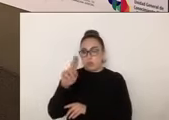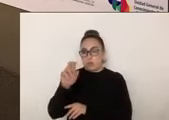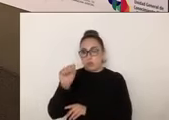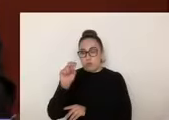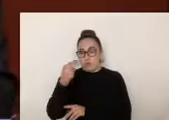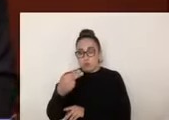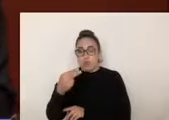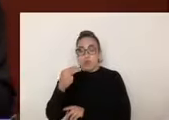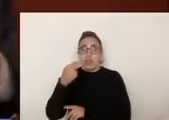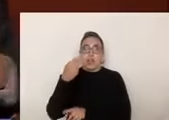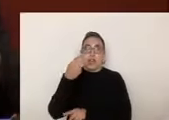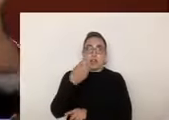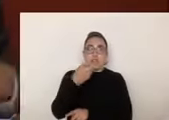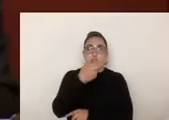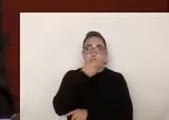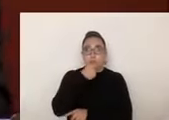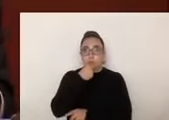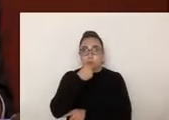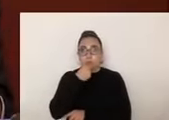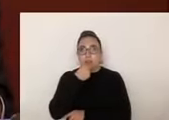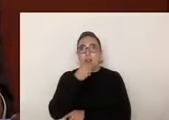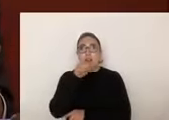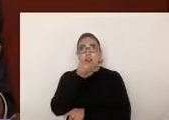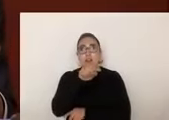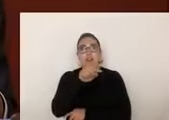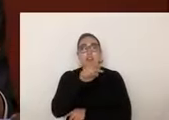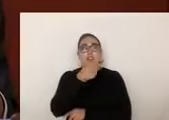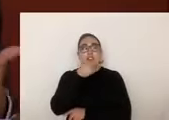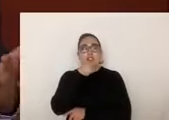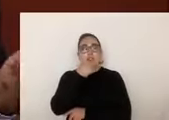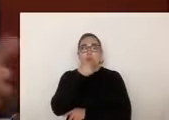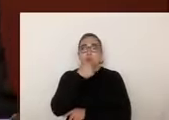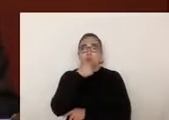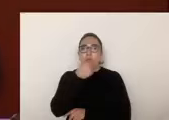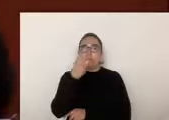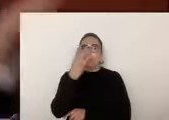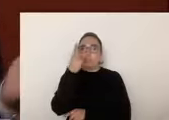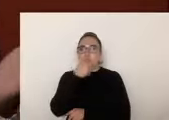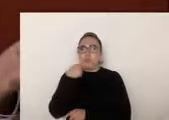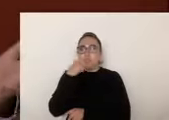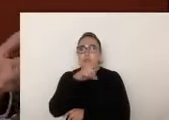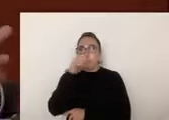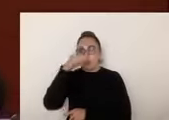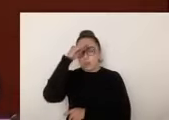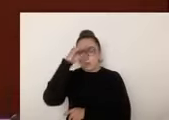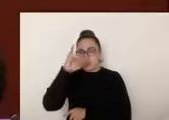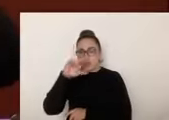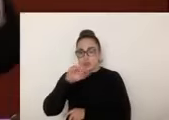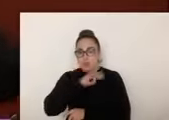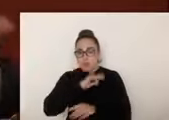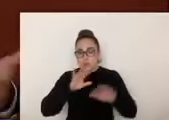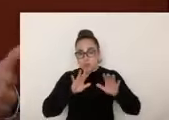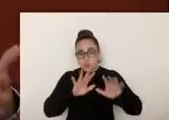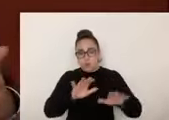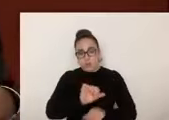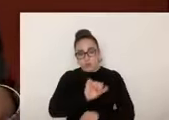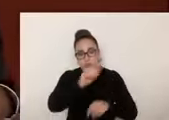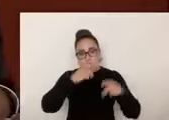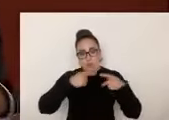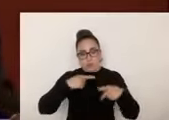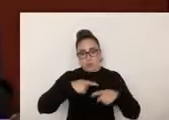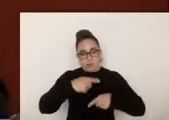era yo, cuando va al acaba la noche, 3 horas después, planteándose si empujar a un ser humano a provocarle una muerte